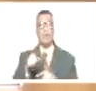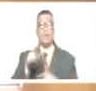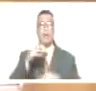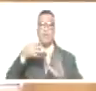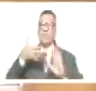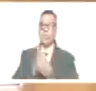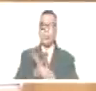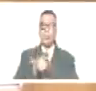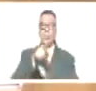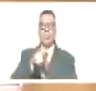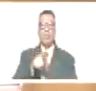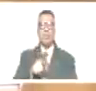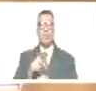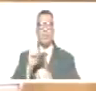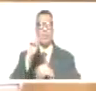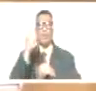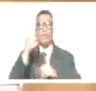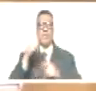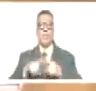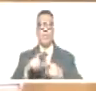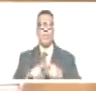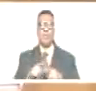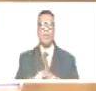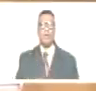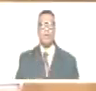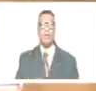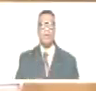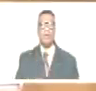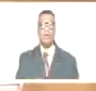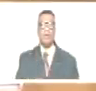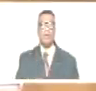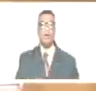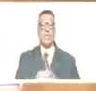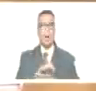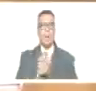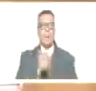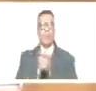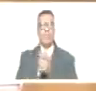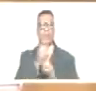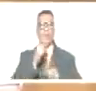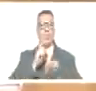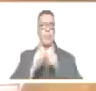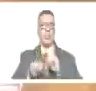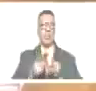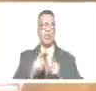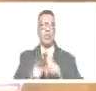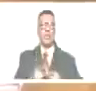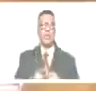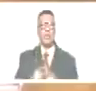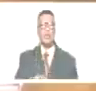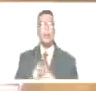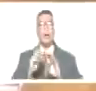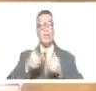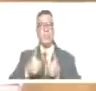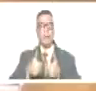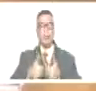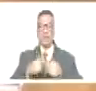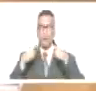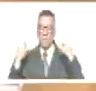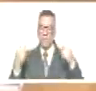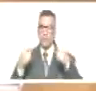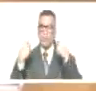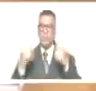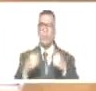los principios y los amigos que a veces comienzan con halagos y